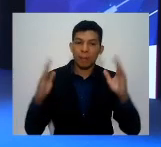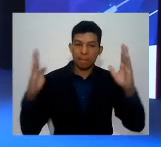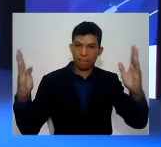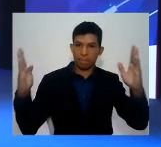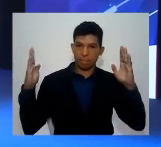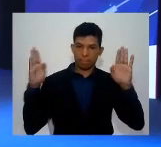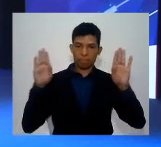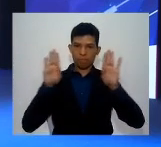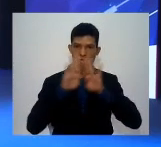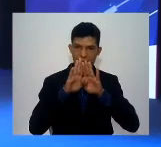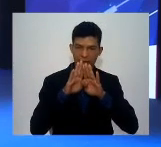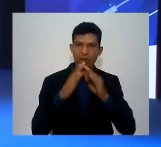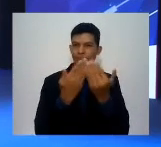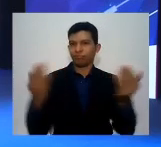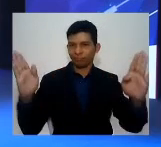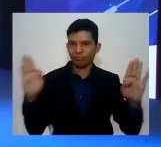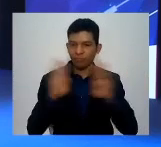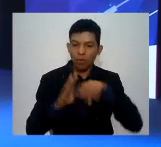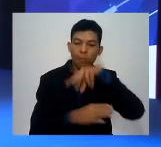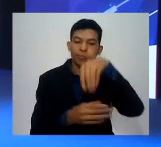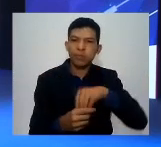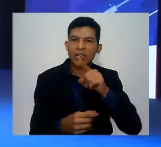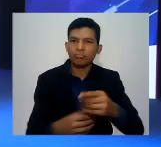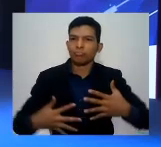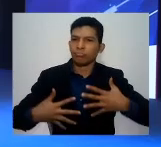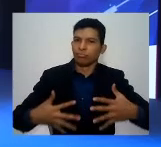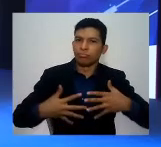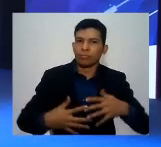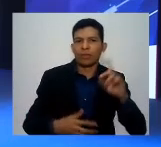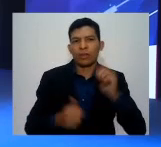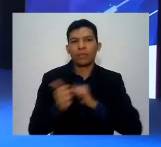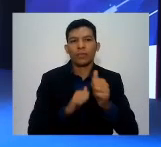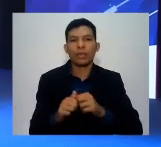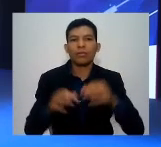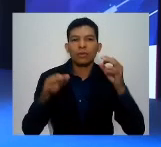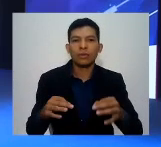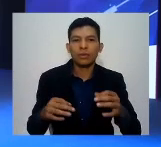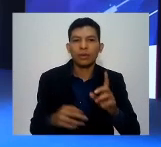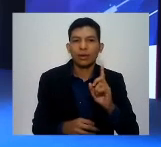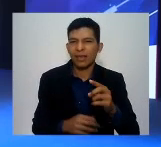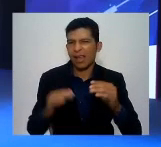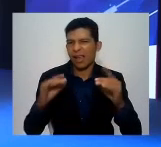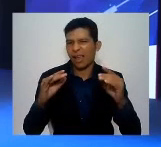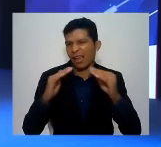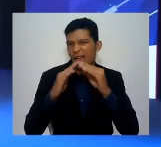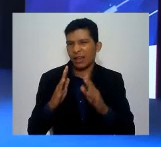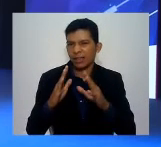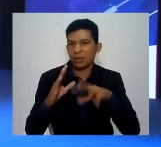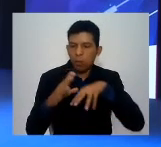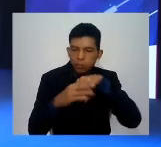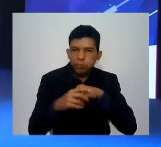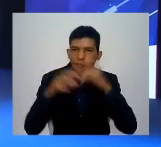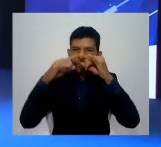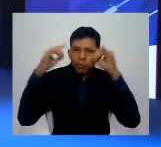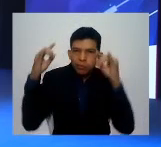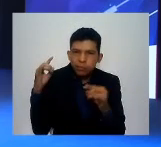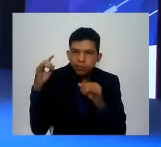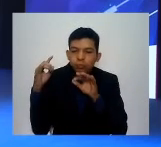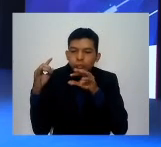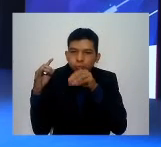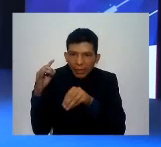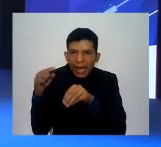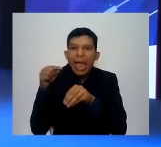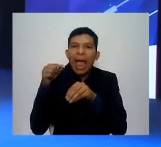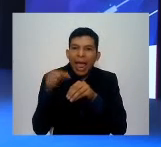Lola, la de Corre, Lola, Corre, una película alemana que, no sé, pues fue famosa hace como 25 años, y Forrest Gump, que también le decían, corre, Forrest, corre.